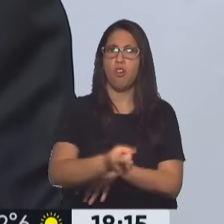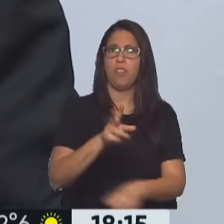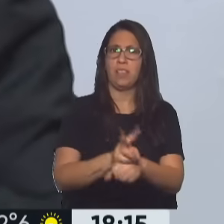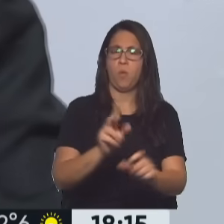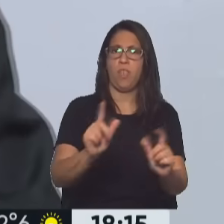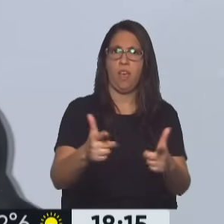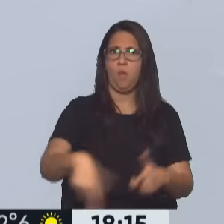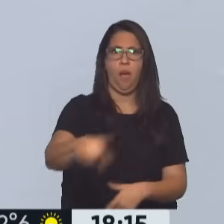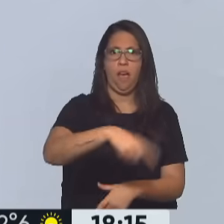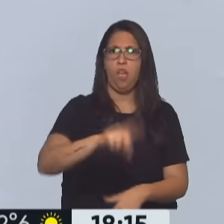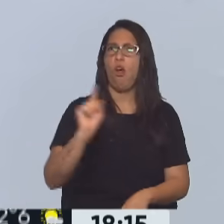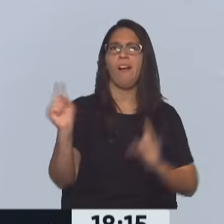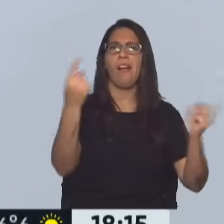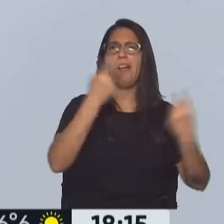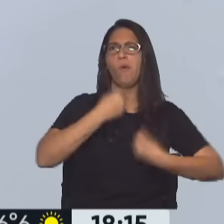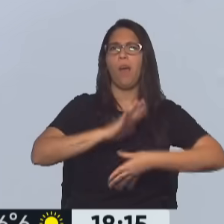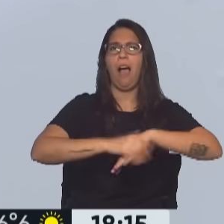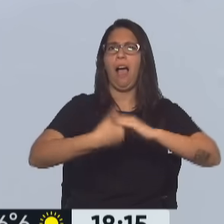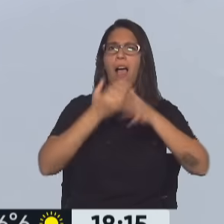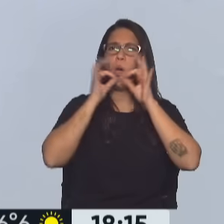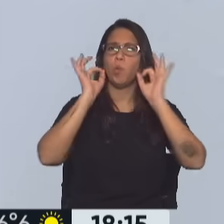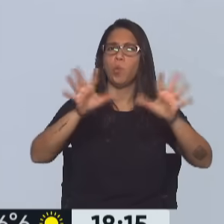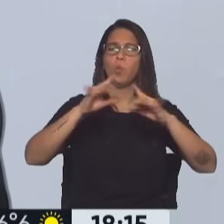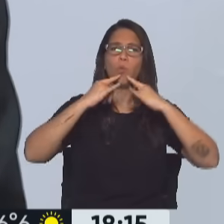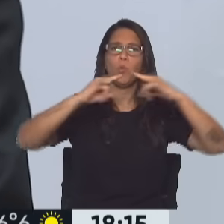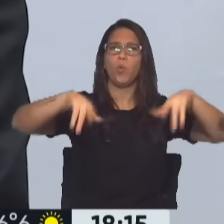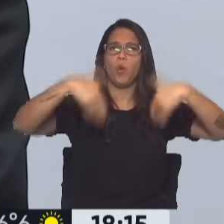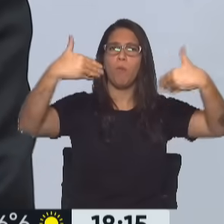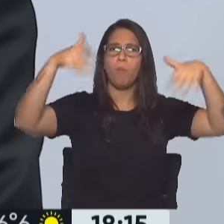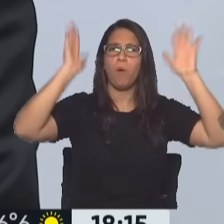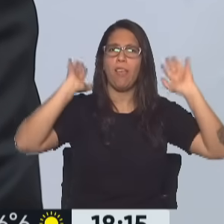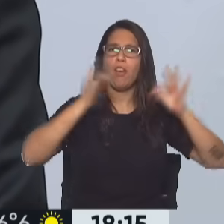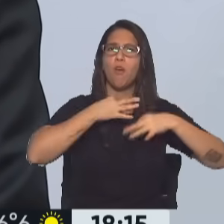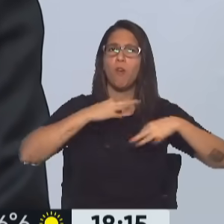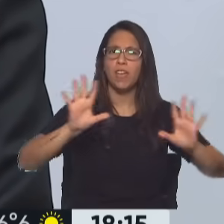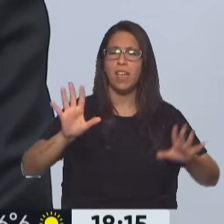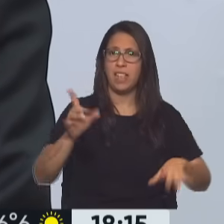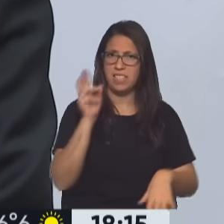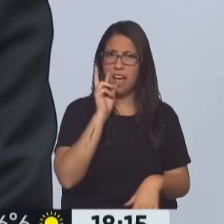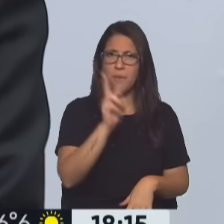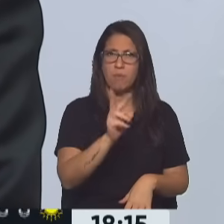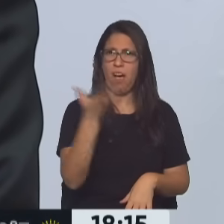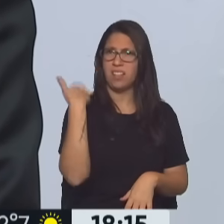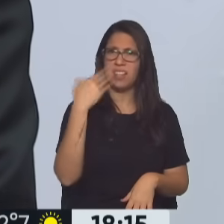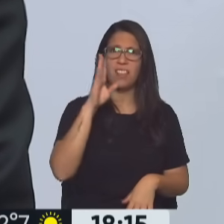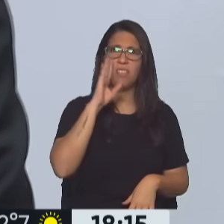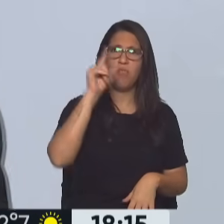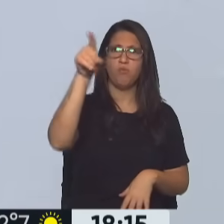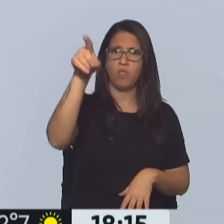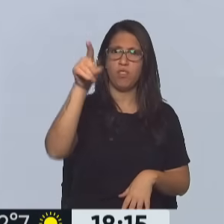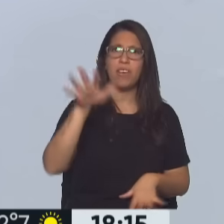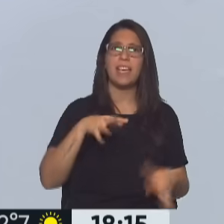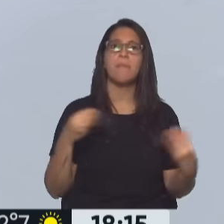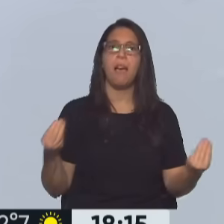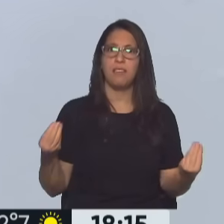inseguridad, no que cada uno se la arregle como pueda comprando un arma en el supermercado. Ya vimos ayer en Estados Unidos lo que